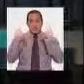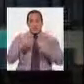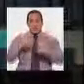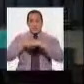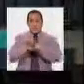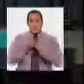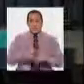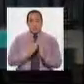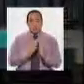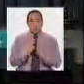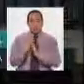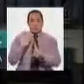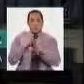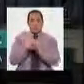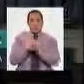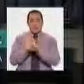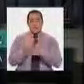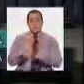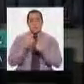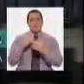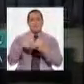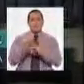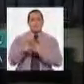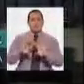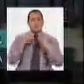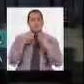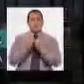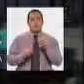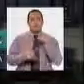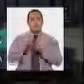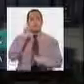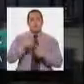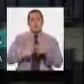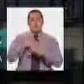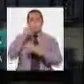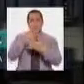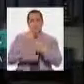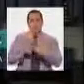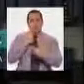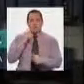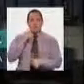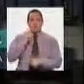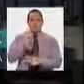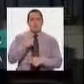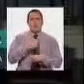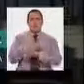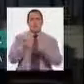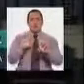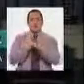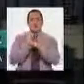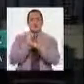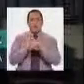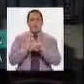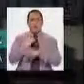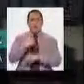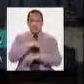dentro de la legalidad? Porque en el Congreso ya algunos evalúan una acusación inconstitucional contra ustedes.